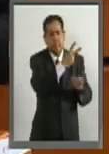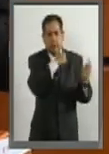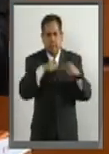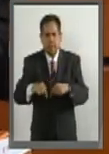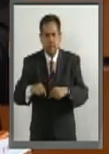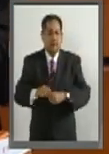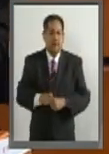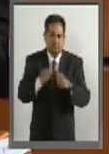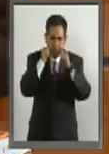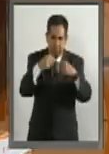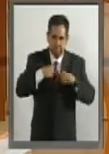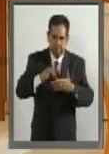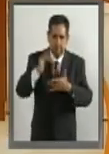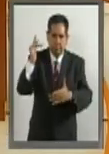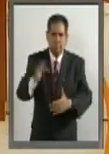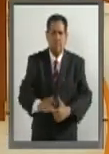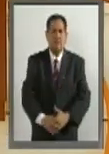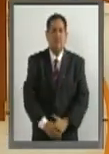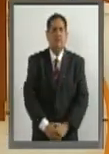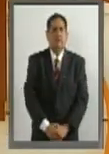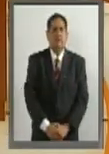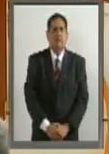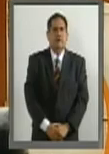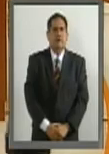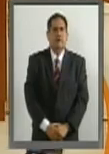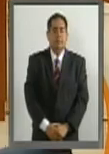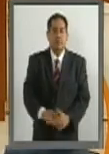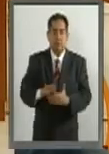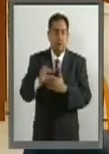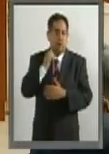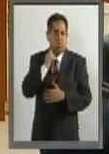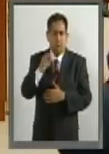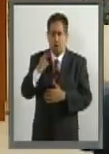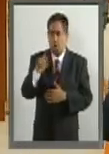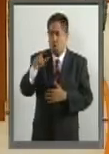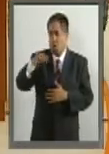atención, muchas gracias. Gracias, muchas gracias, senador Raúl Morón Orozco.